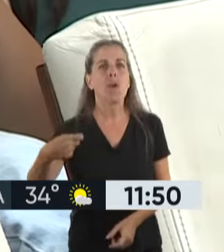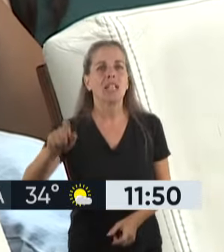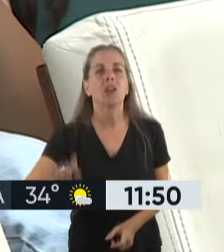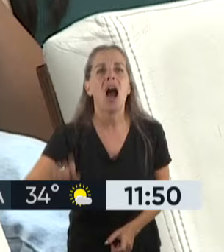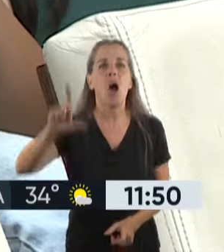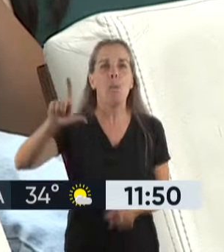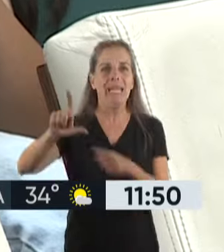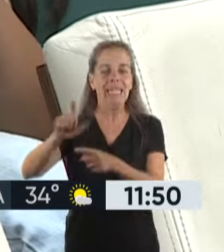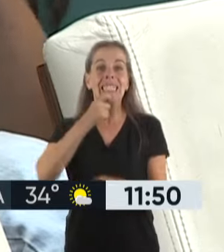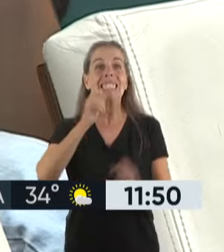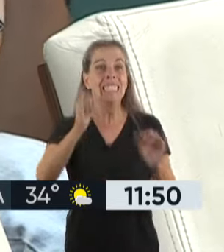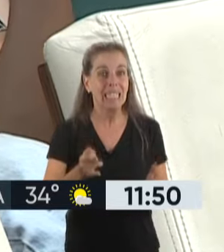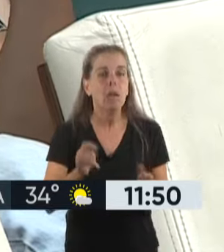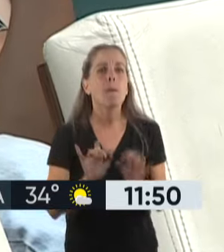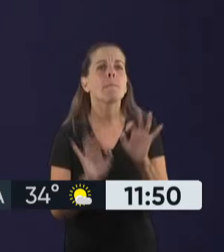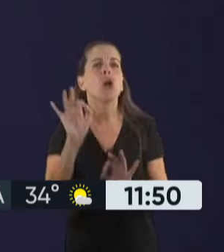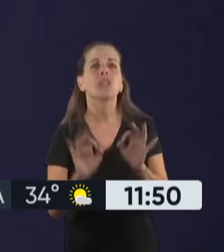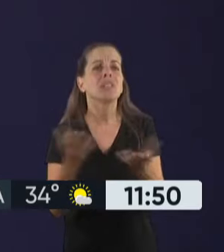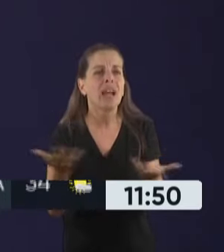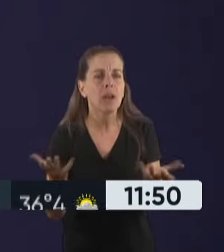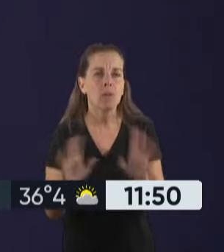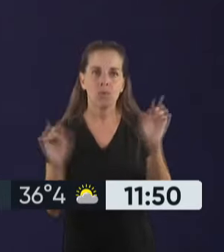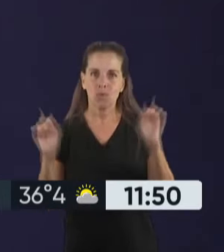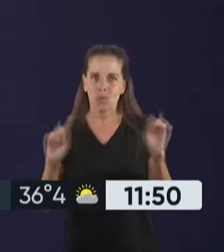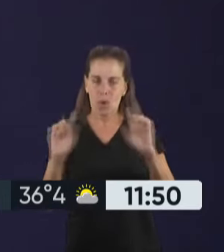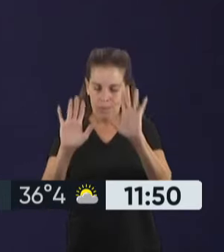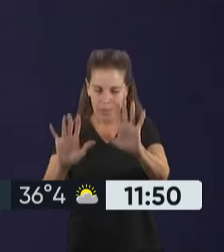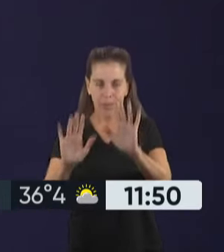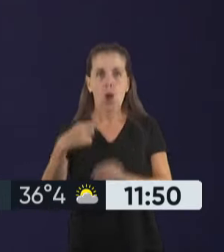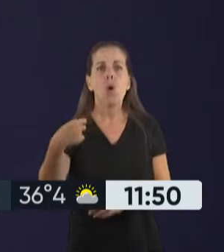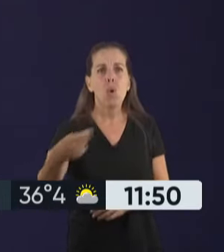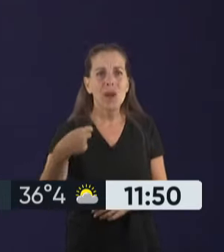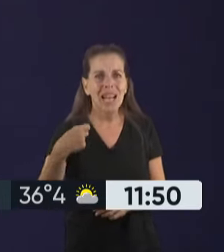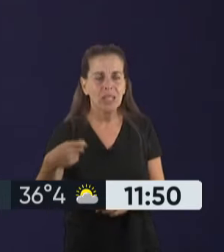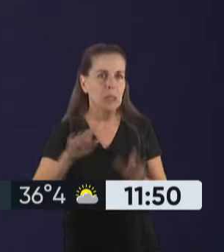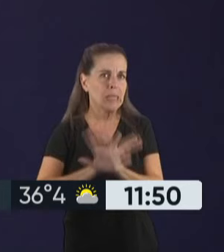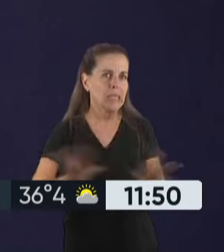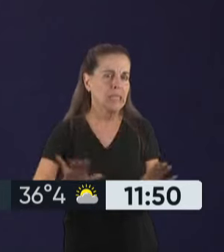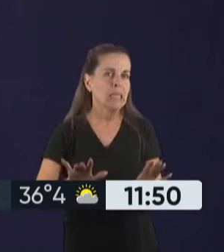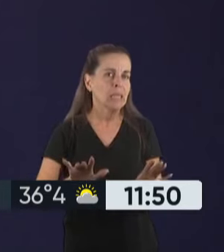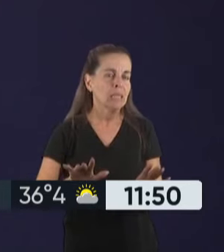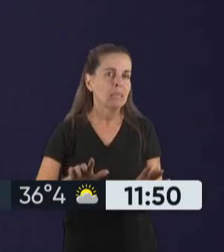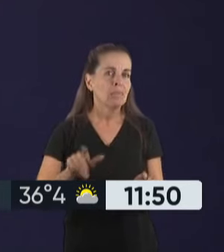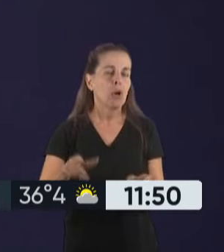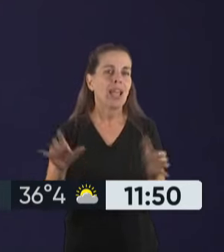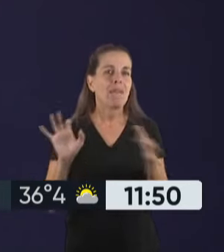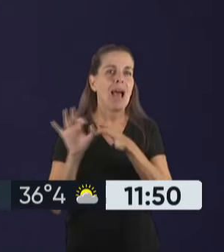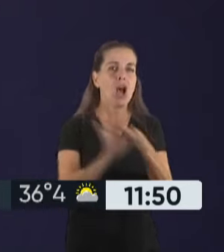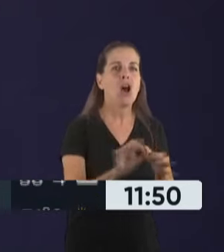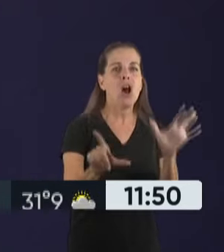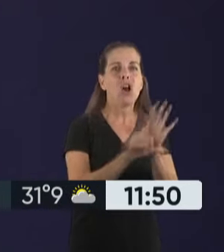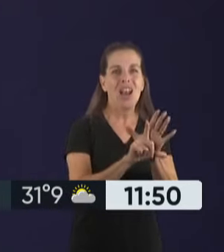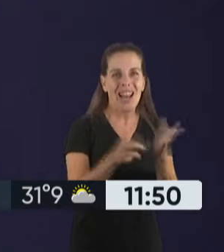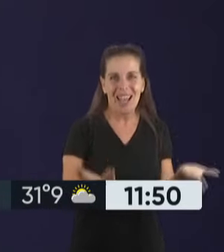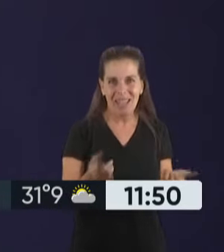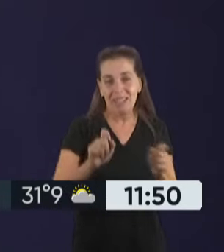S Cuál sería el porcentaje no las jubilaciones están en un proceso lastimoso de ajuste por ley que quisimos modificar y